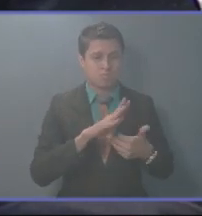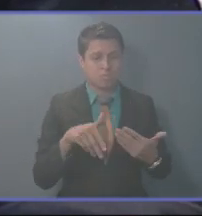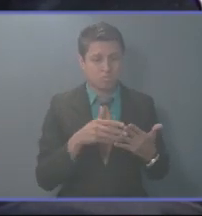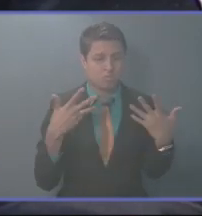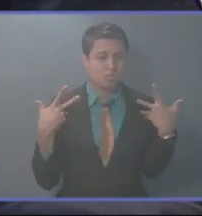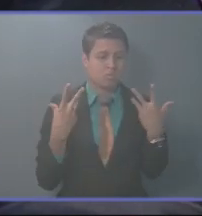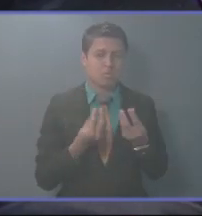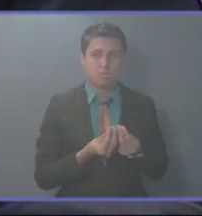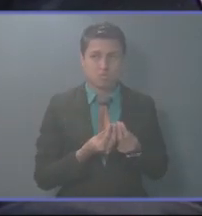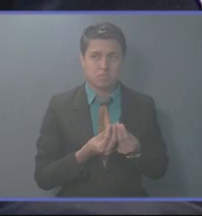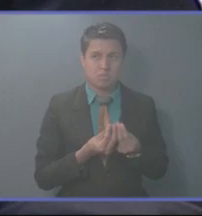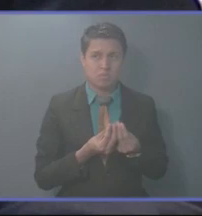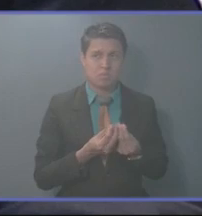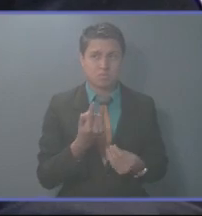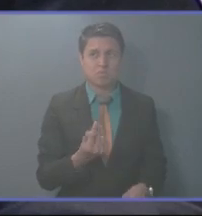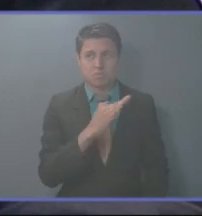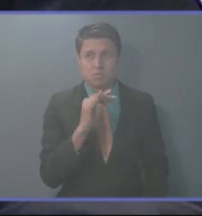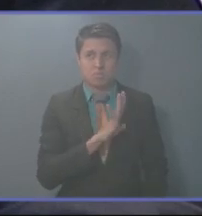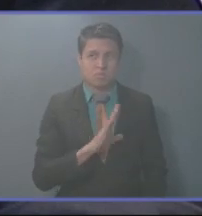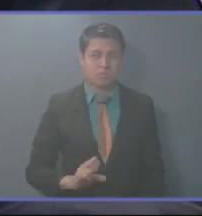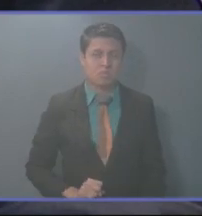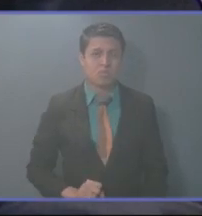sociedad salvadoreña.